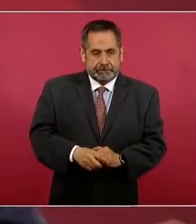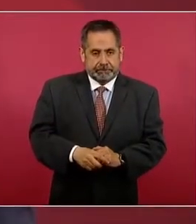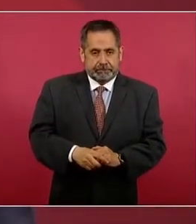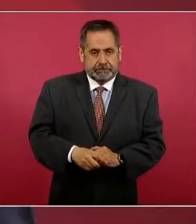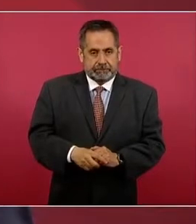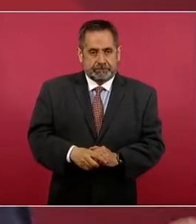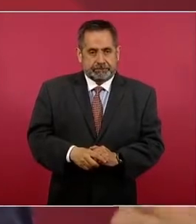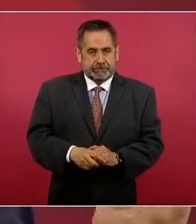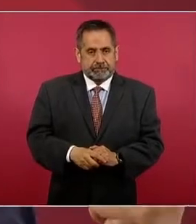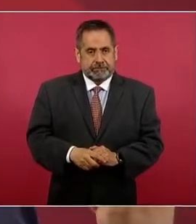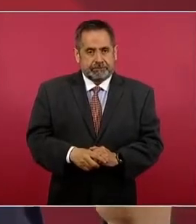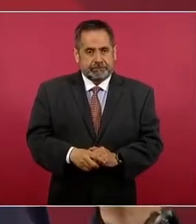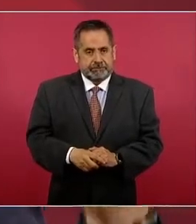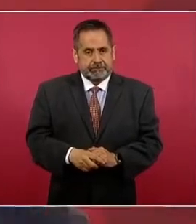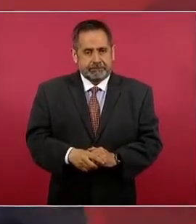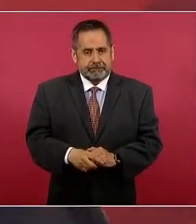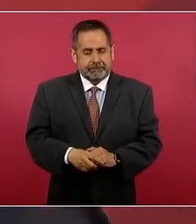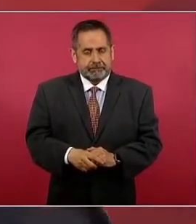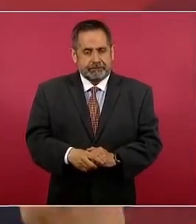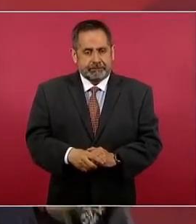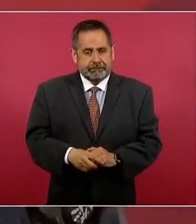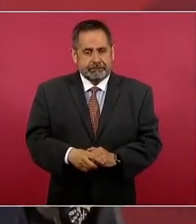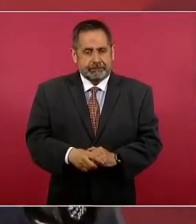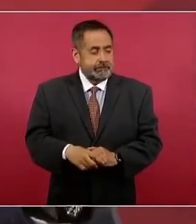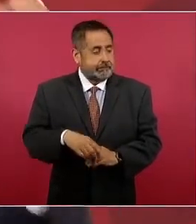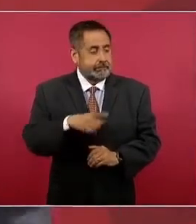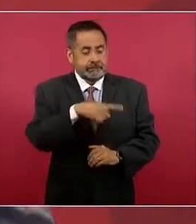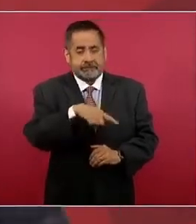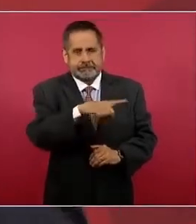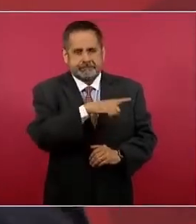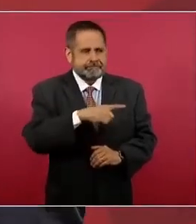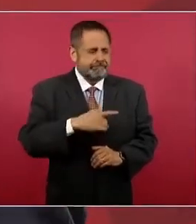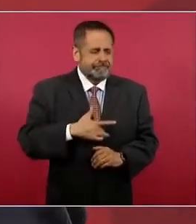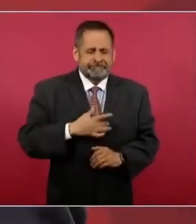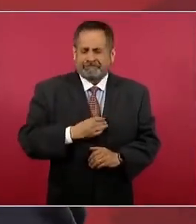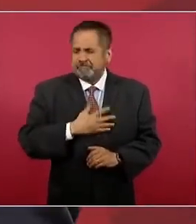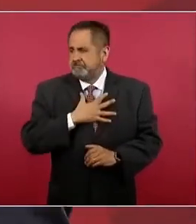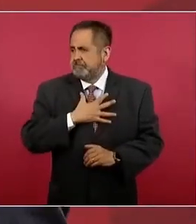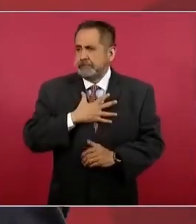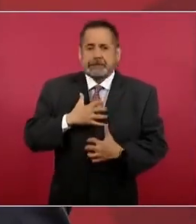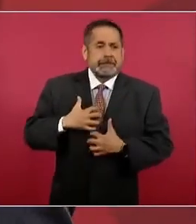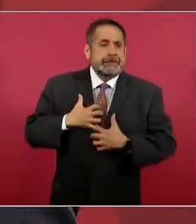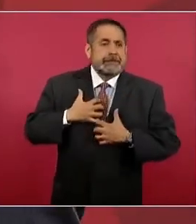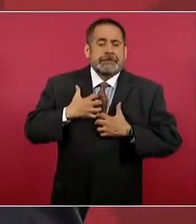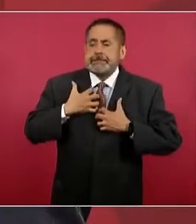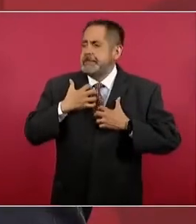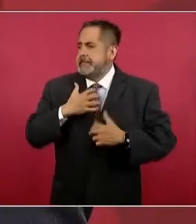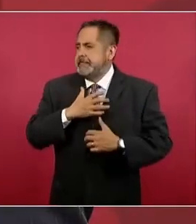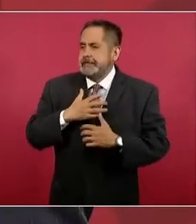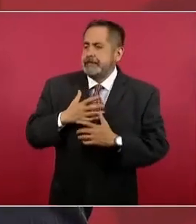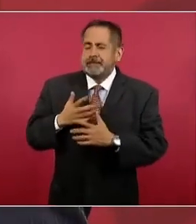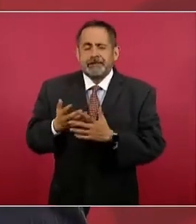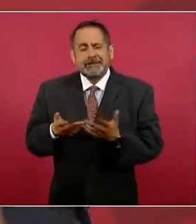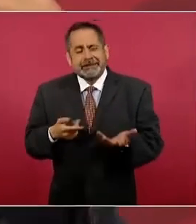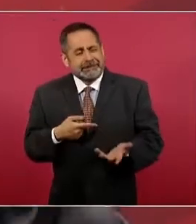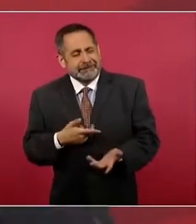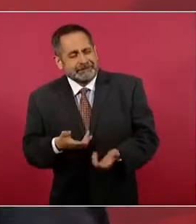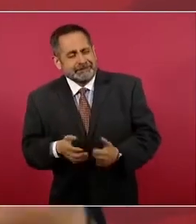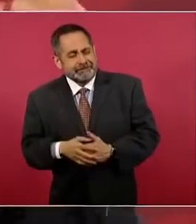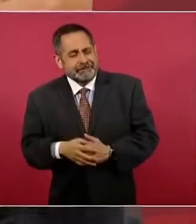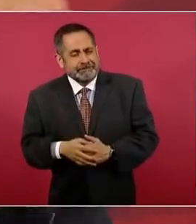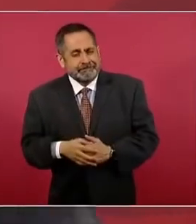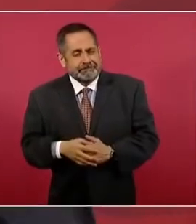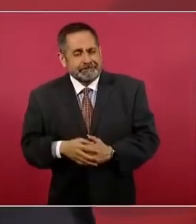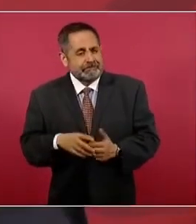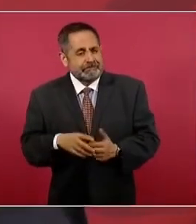Entonces, es pura pasión en el mejor de los casos, en el peor de los